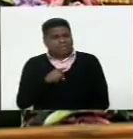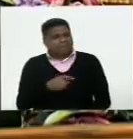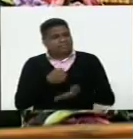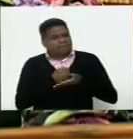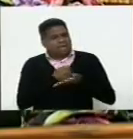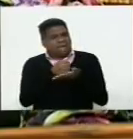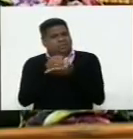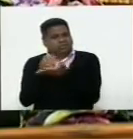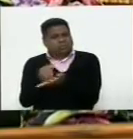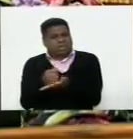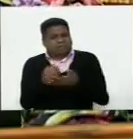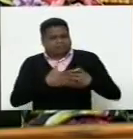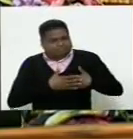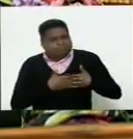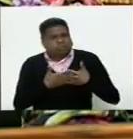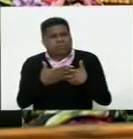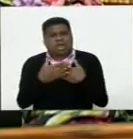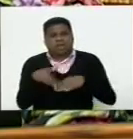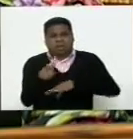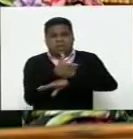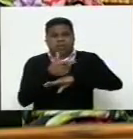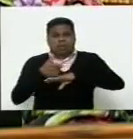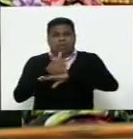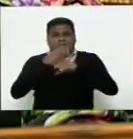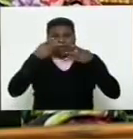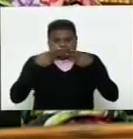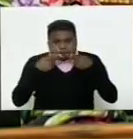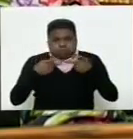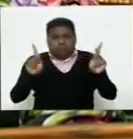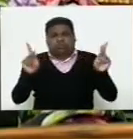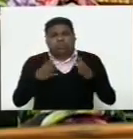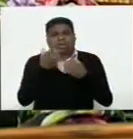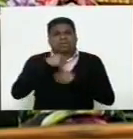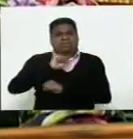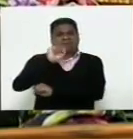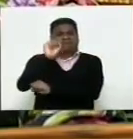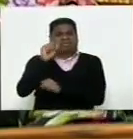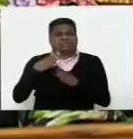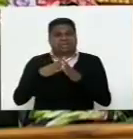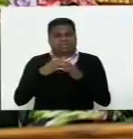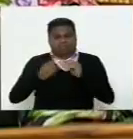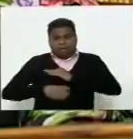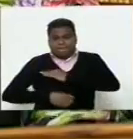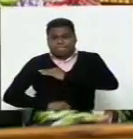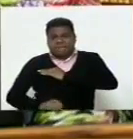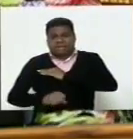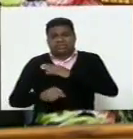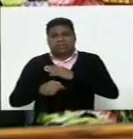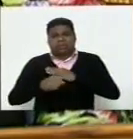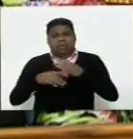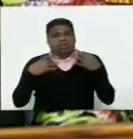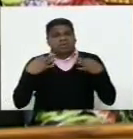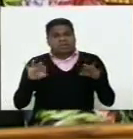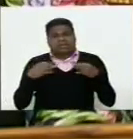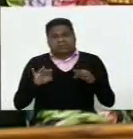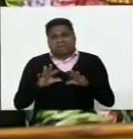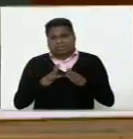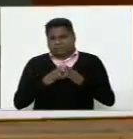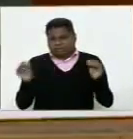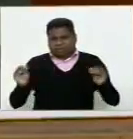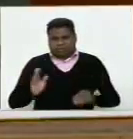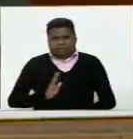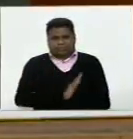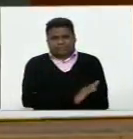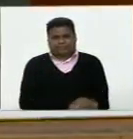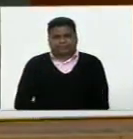y colaborar con el Estado en la promoción y defensa del parto y el nacimiento humanizado. Es todo.